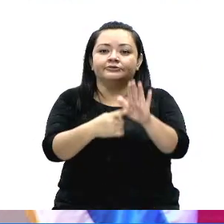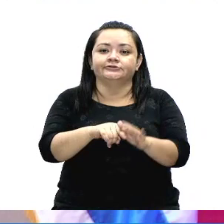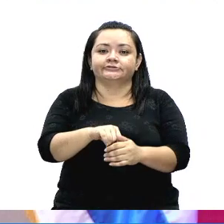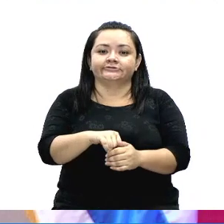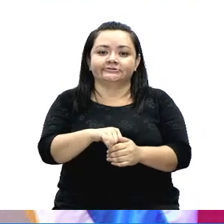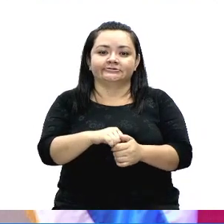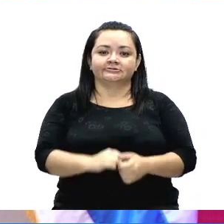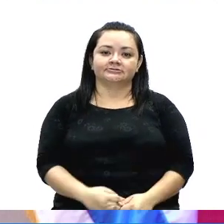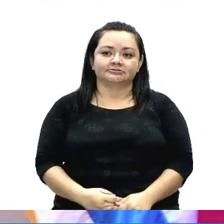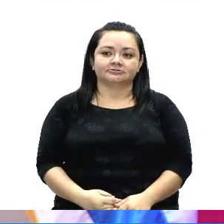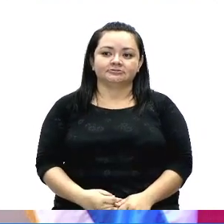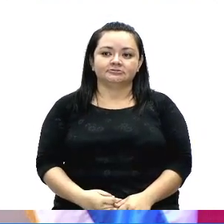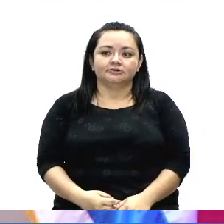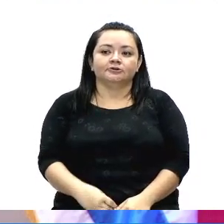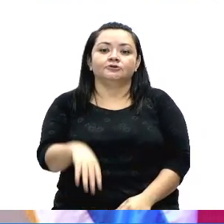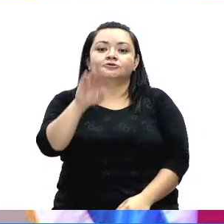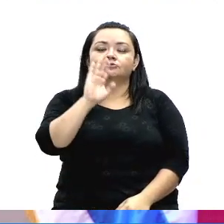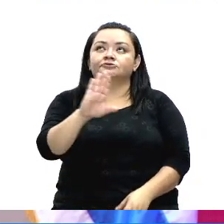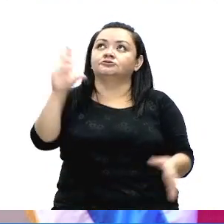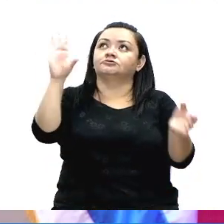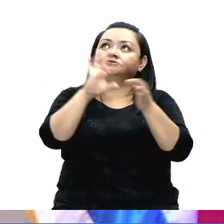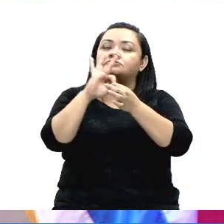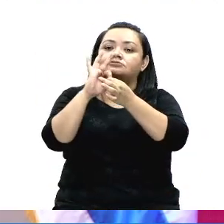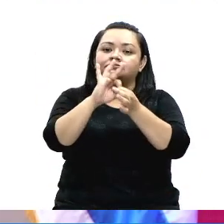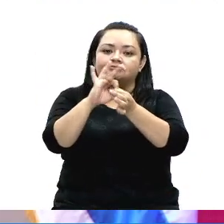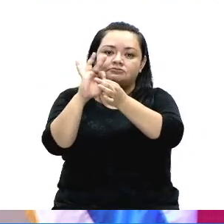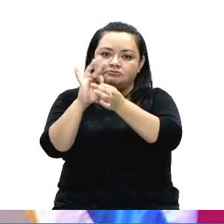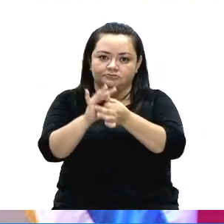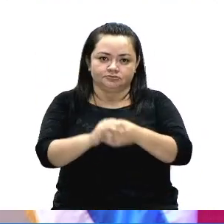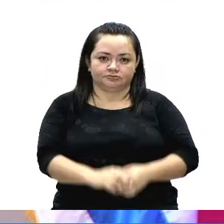sinaí es su comunión con dios